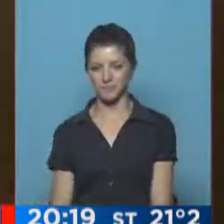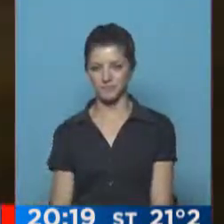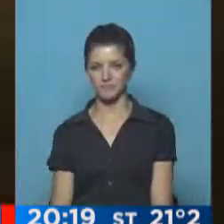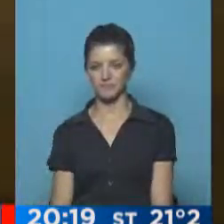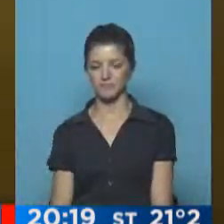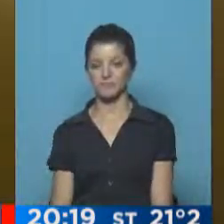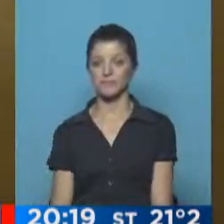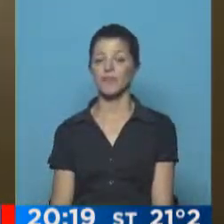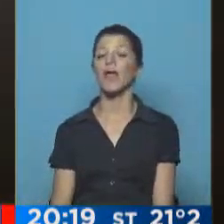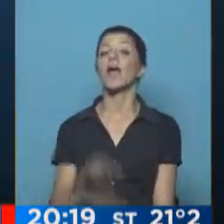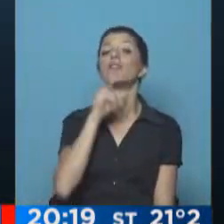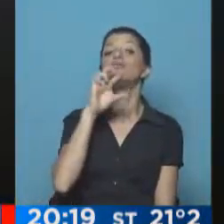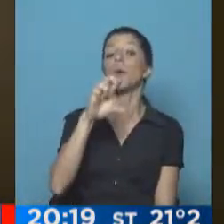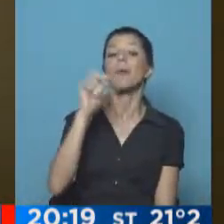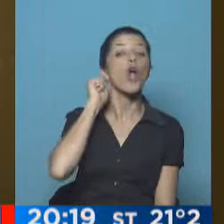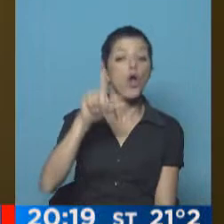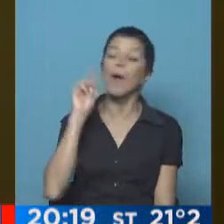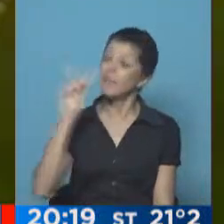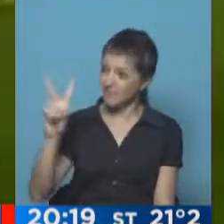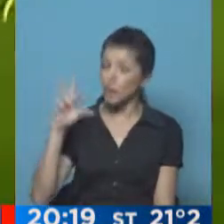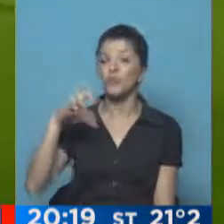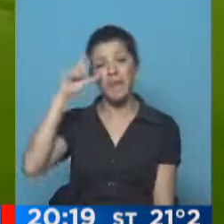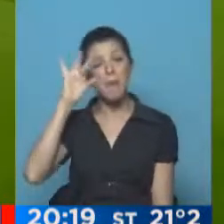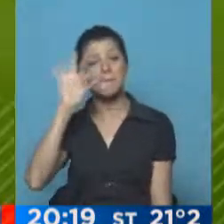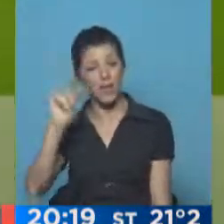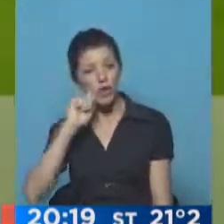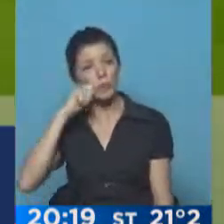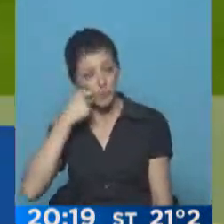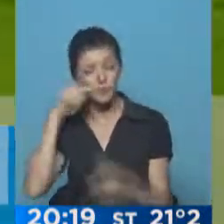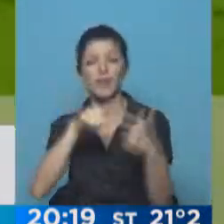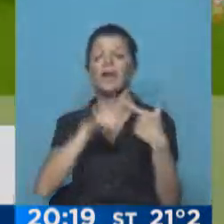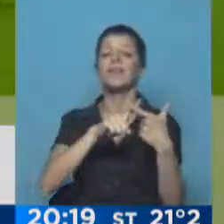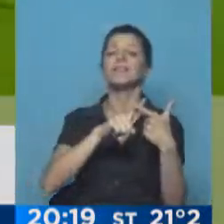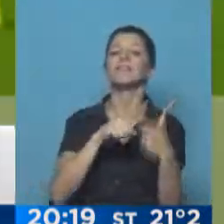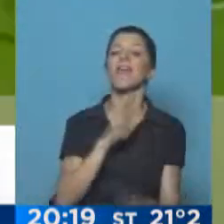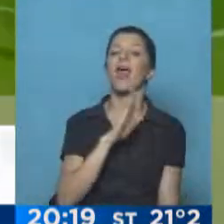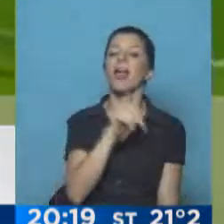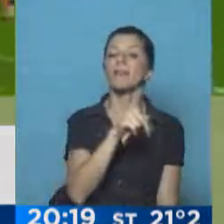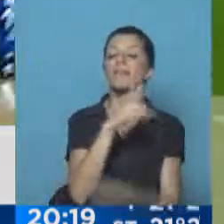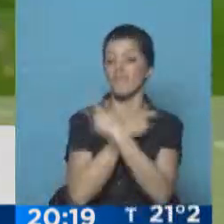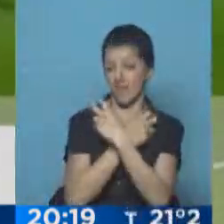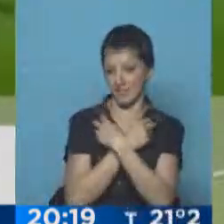El top goal, a ver si le gusta a Pedro Brigger. Hinaldo de Defensa y Justicia, Arsenal.